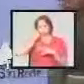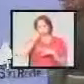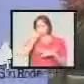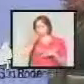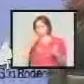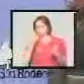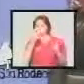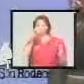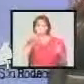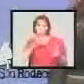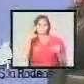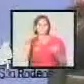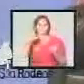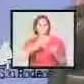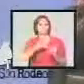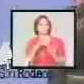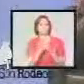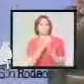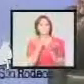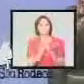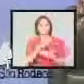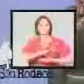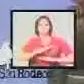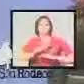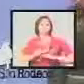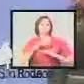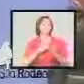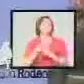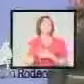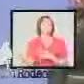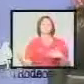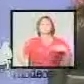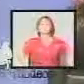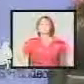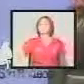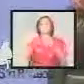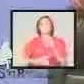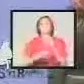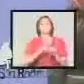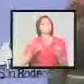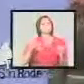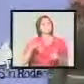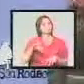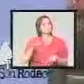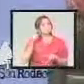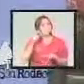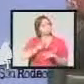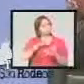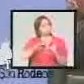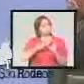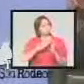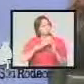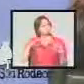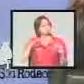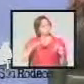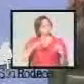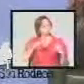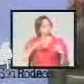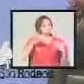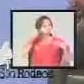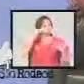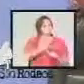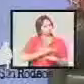La gente que tiene los recursos suficientes va a comprar su casa y se acabó. Pero las opciones para esa clase media, que cada día es